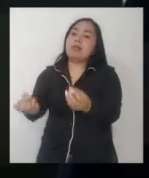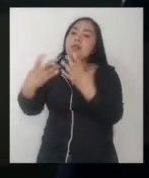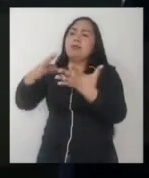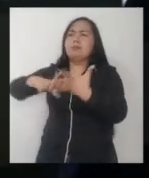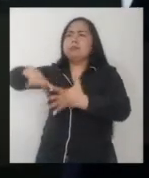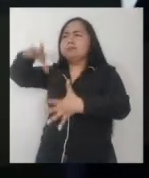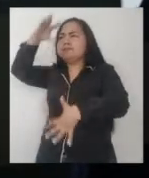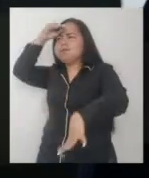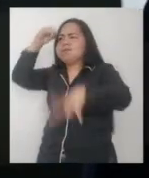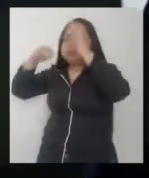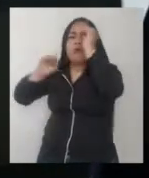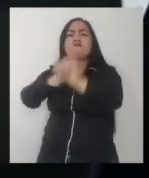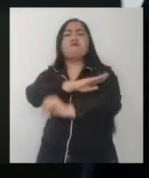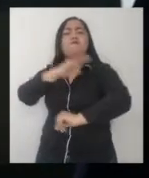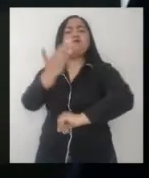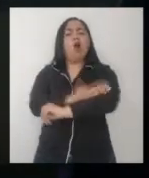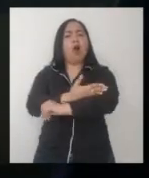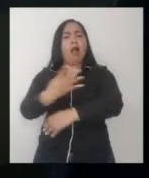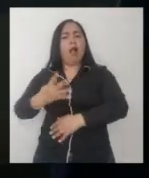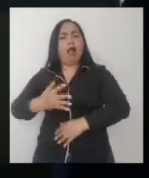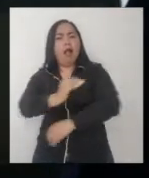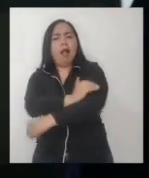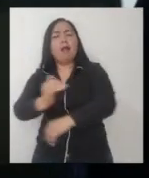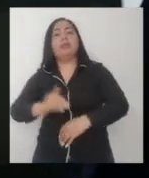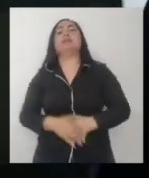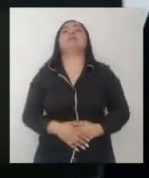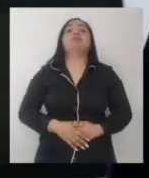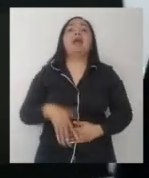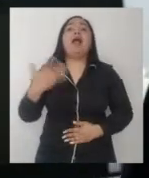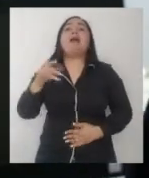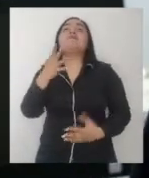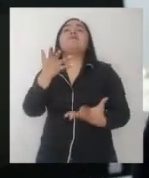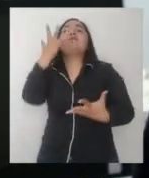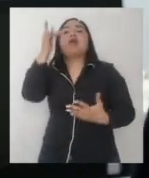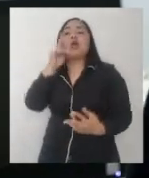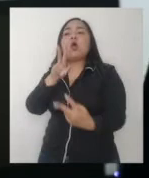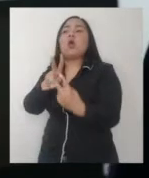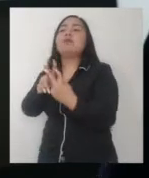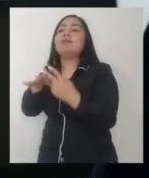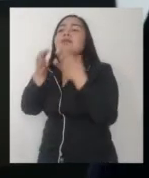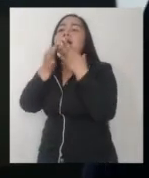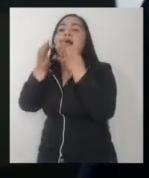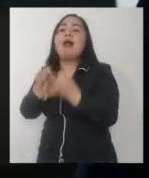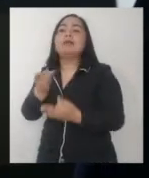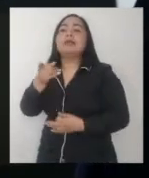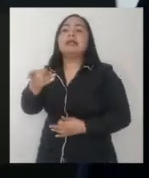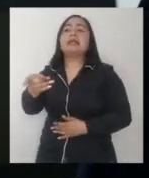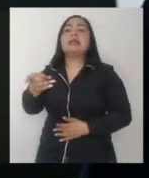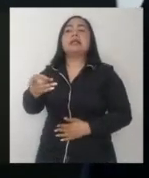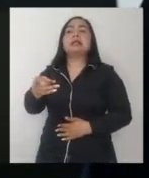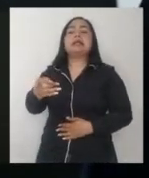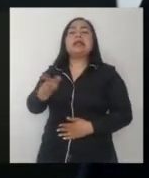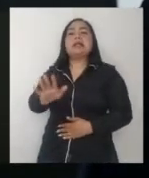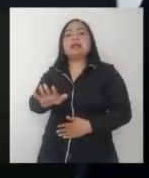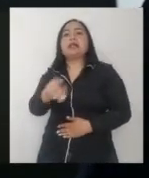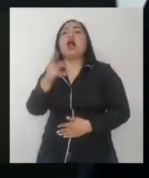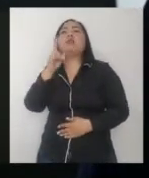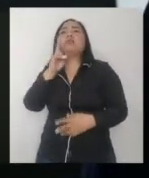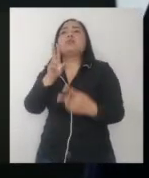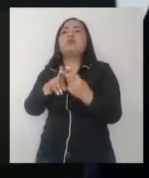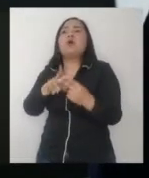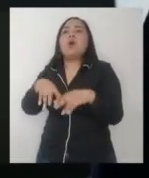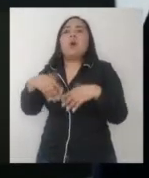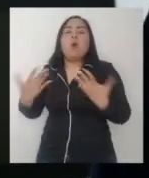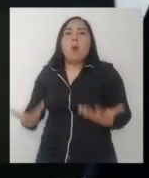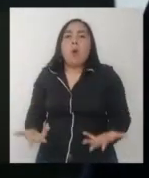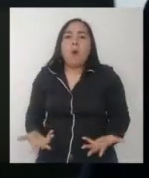capacidades pues, dentro de nuestra profesión. Nos permiten tener un acercamiento más a la vida real, nos permiten tener un acercamiento cómo son